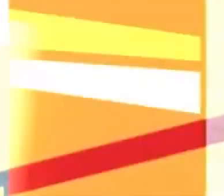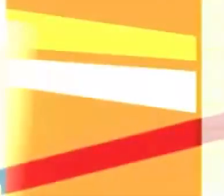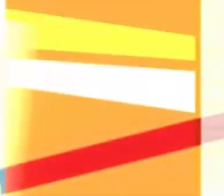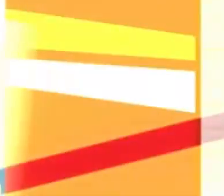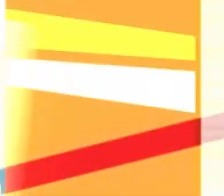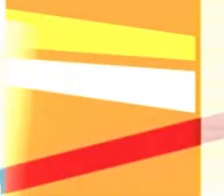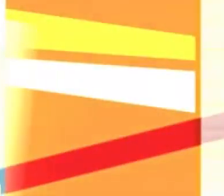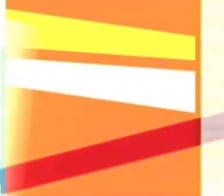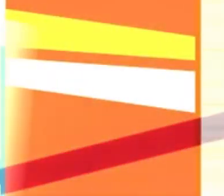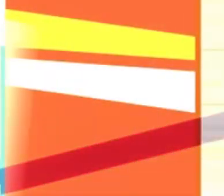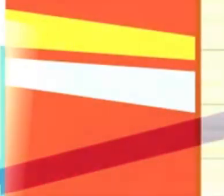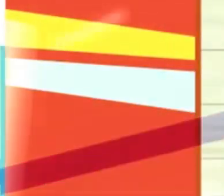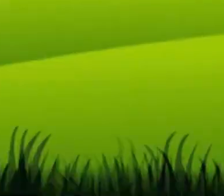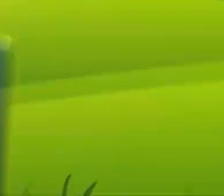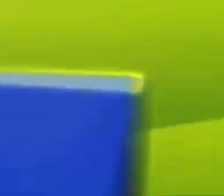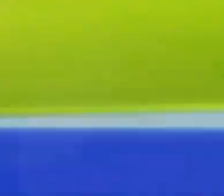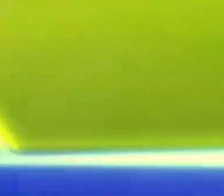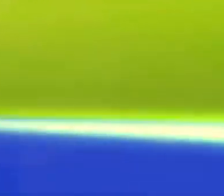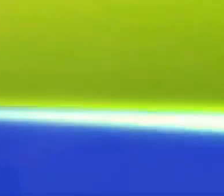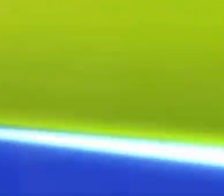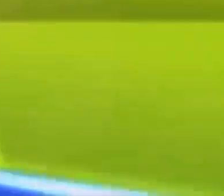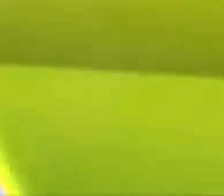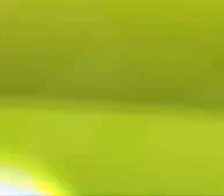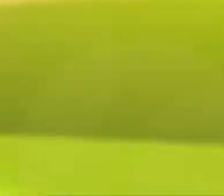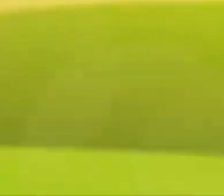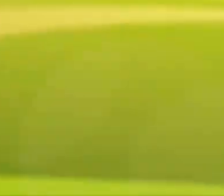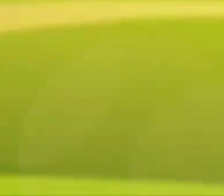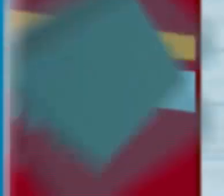¡Gracias! ¡Gracias!